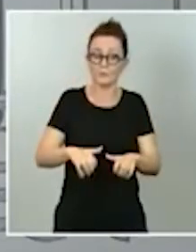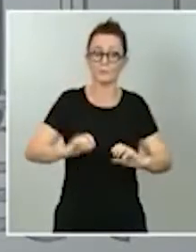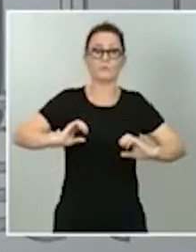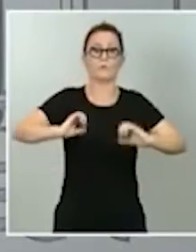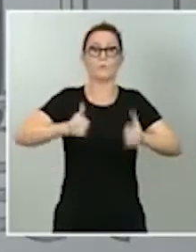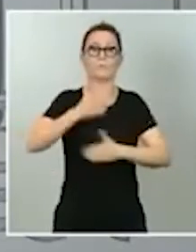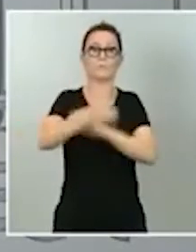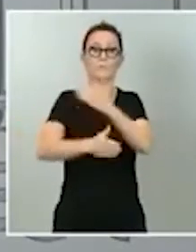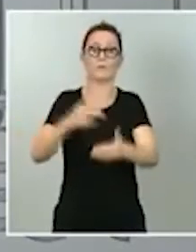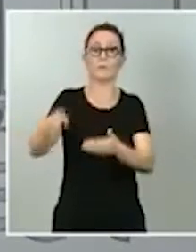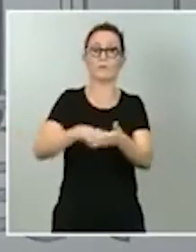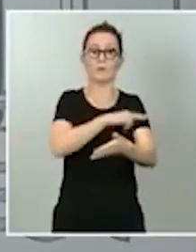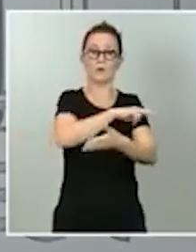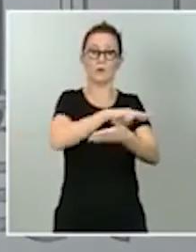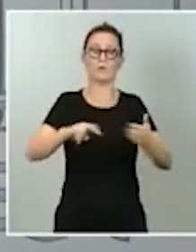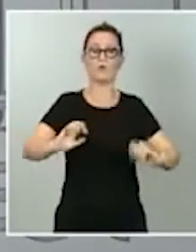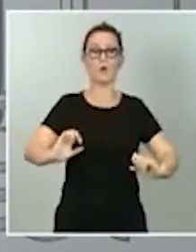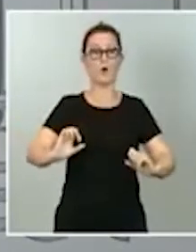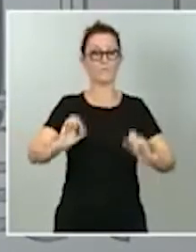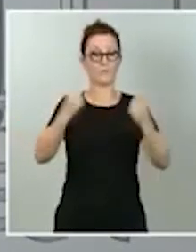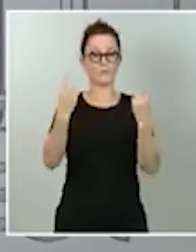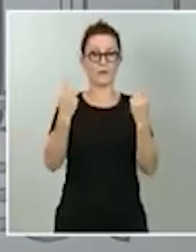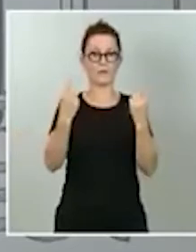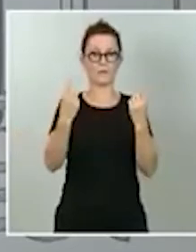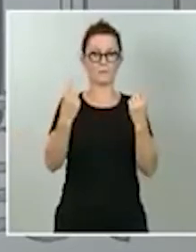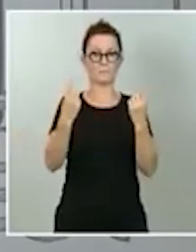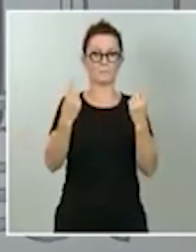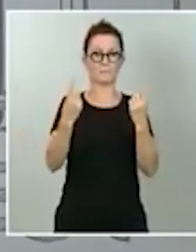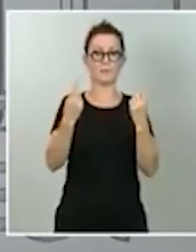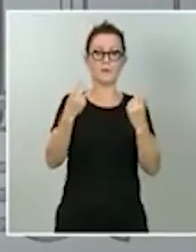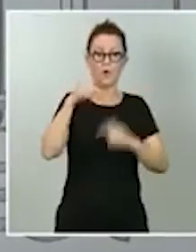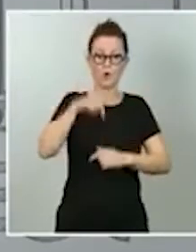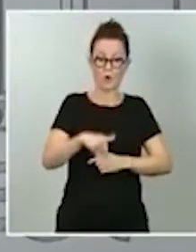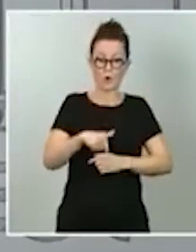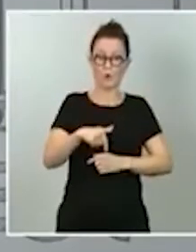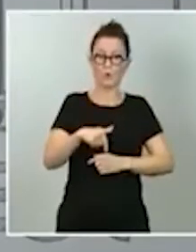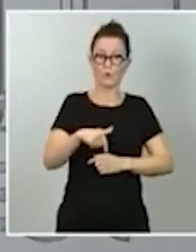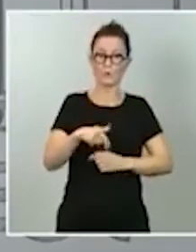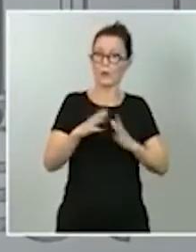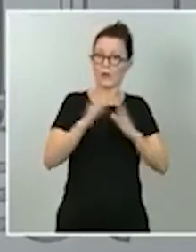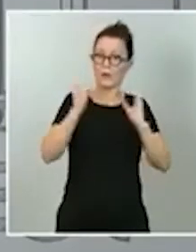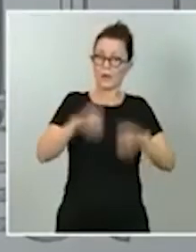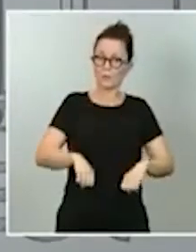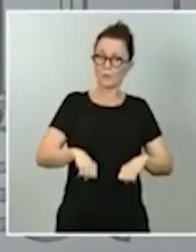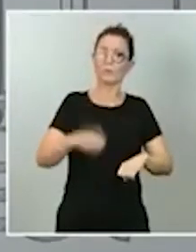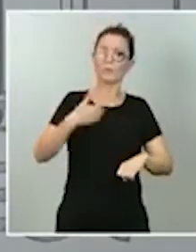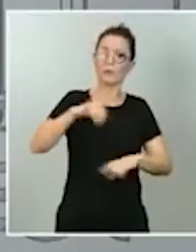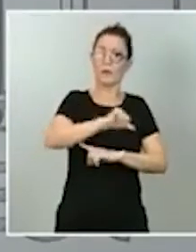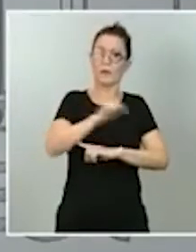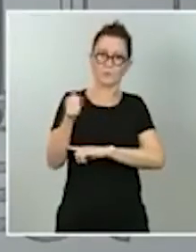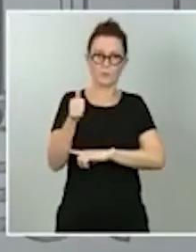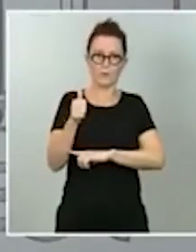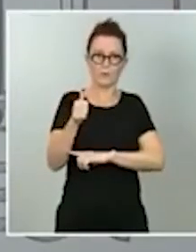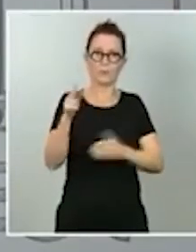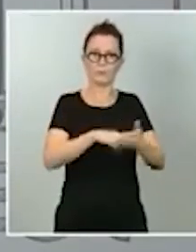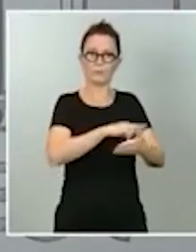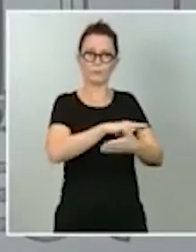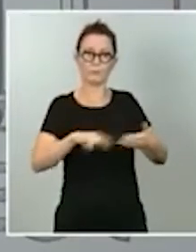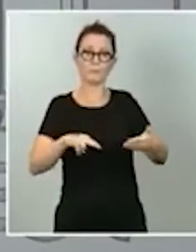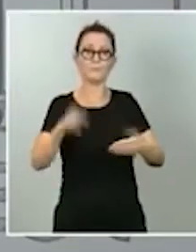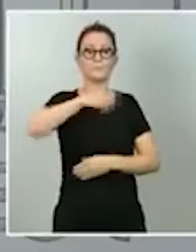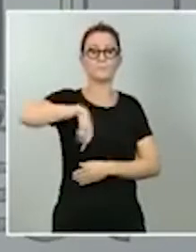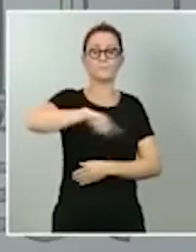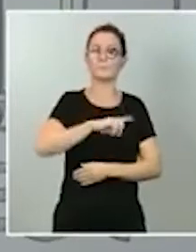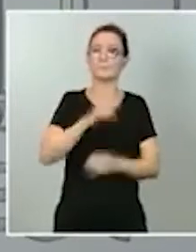que aprueba el consejo de ministro en este mismo nosotros estamos convencidos que el congreso va a respaldar